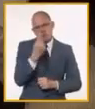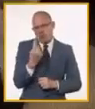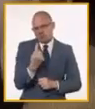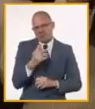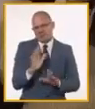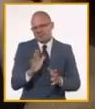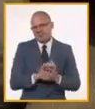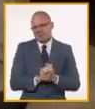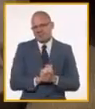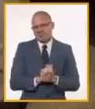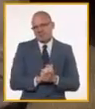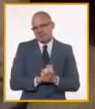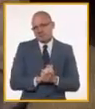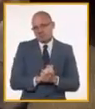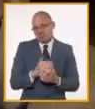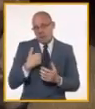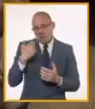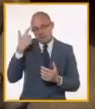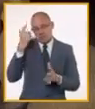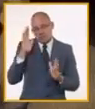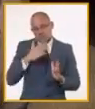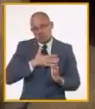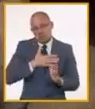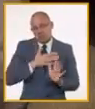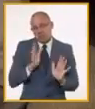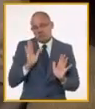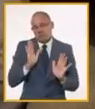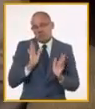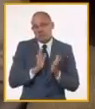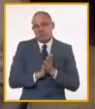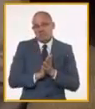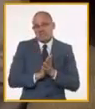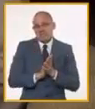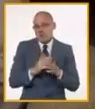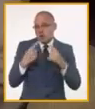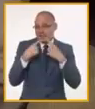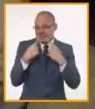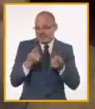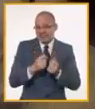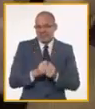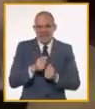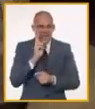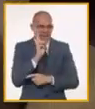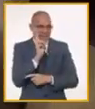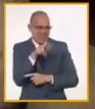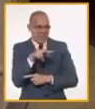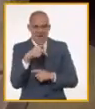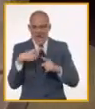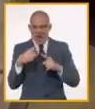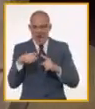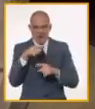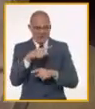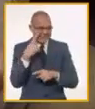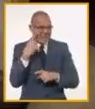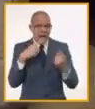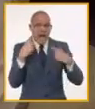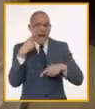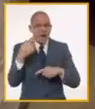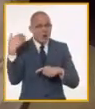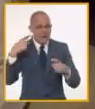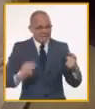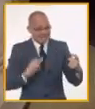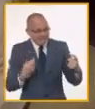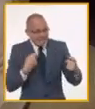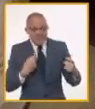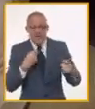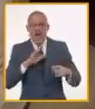Nada, una cosa capricho. Yo primero, si voy a ser franco, yo veía a otros compañeros que llegados del monte se casaron. Pero se casaron y